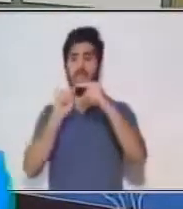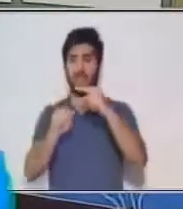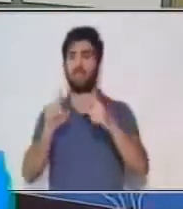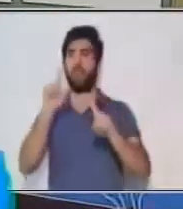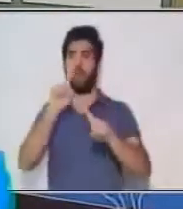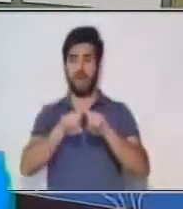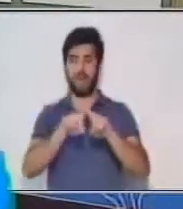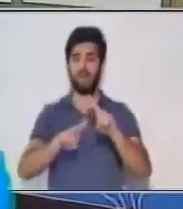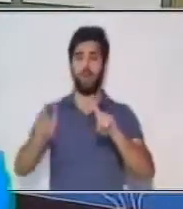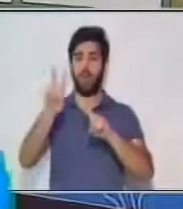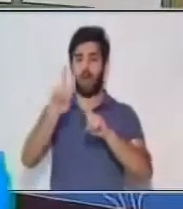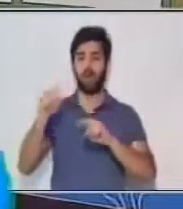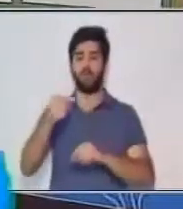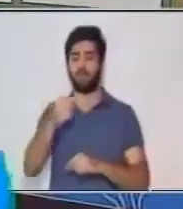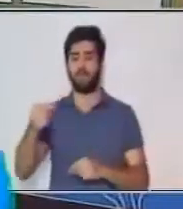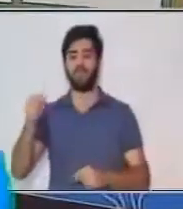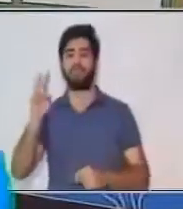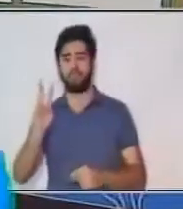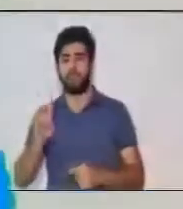menos 2.